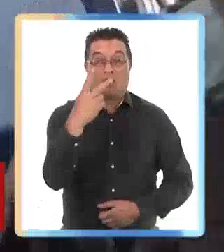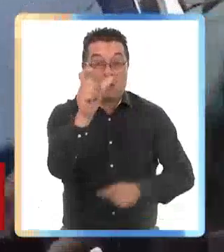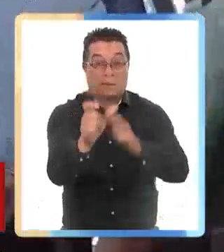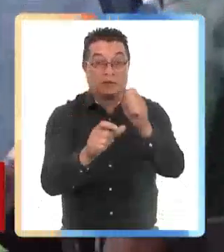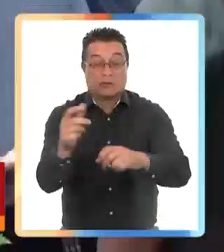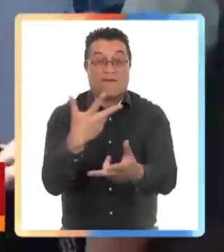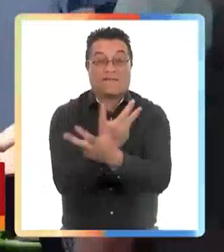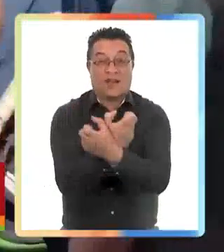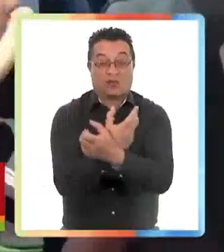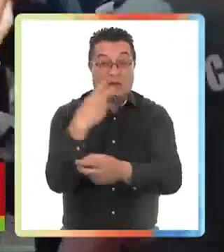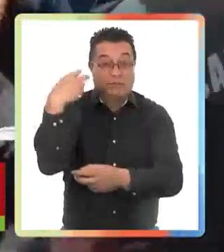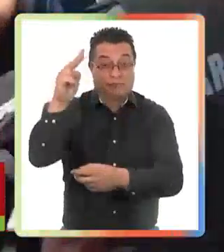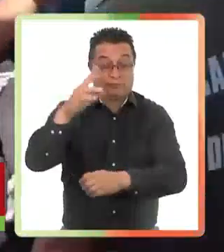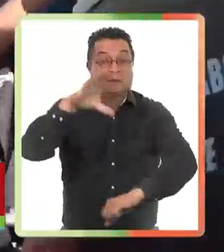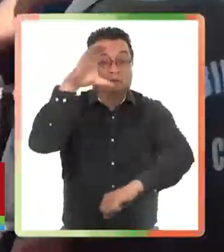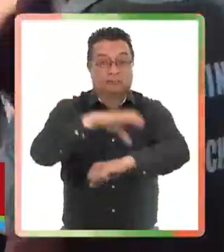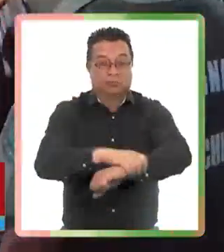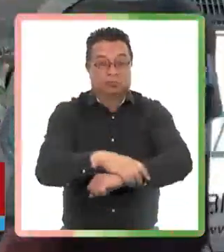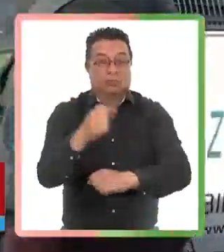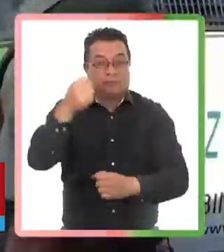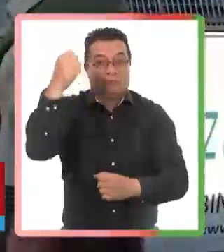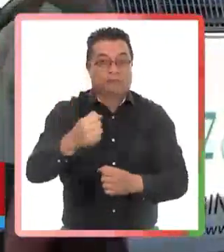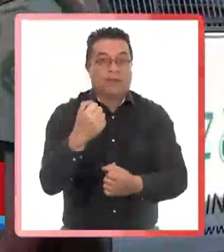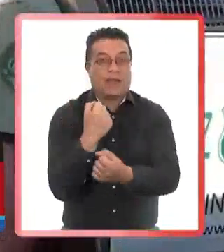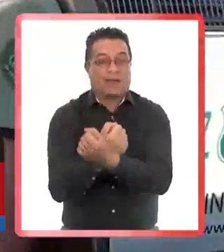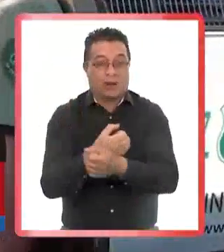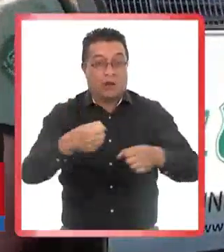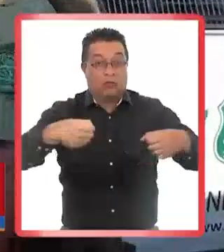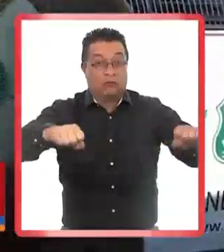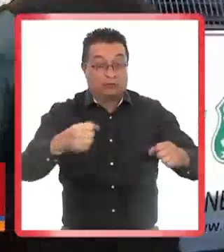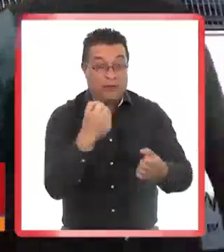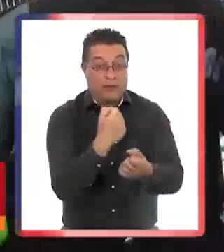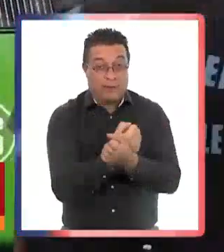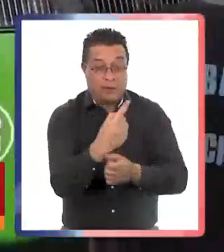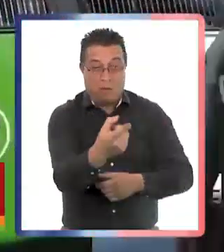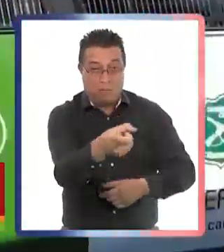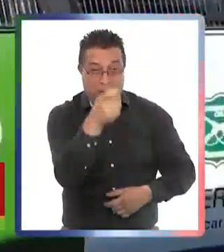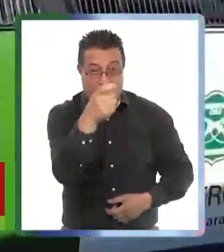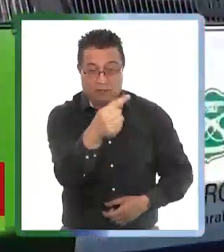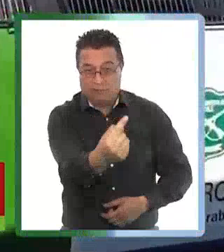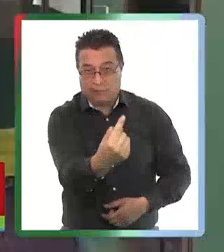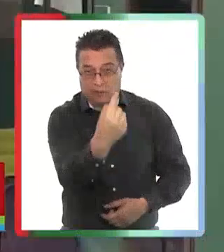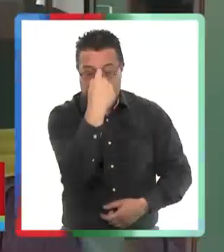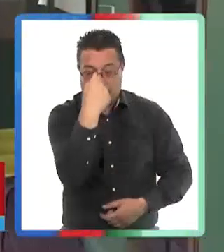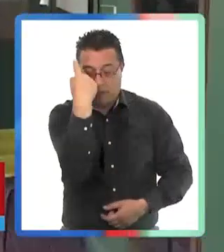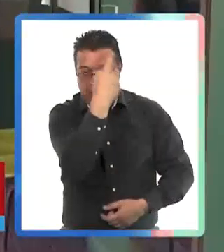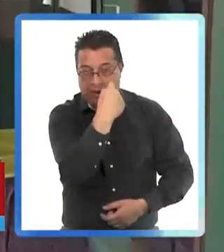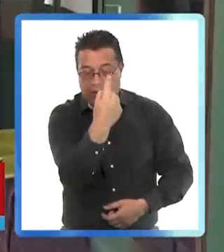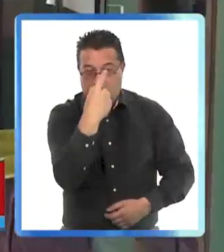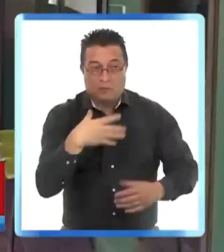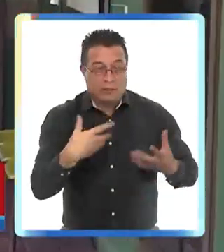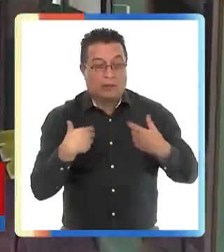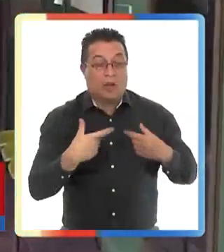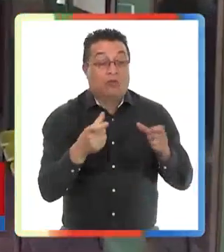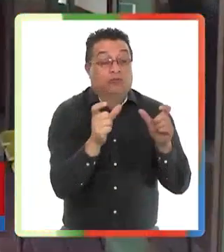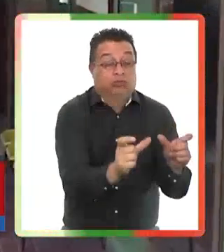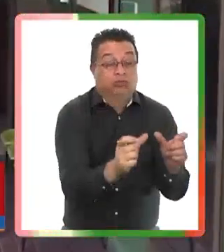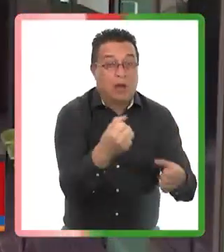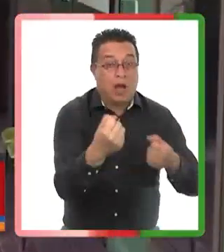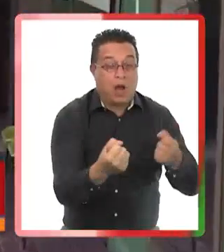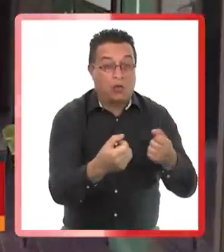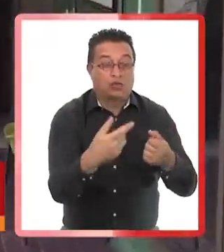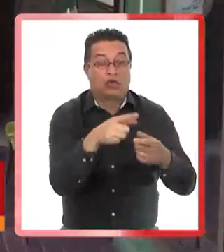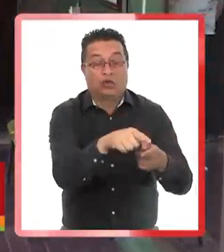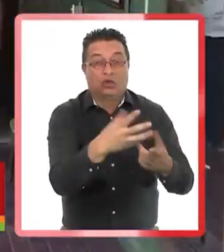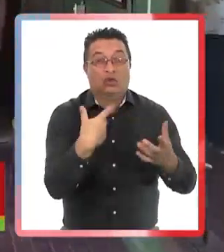Dos ciudadanos venezolanos están detenidos por el crimen de Daniel Palma. El motorista de Carabineros recibió un disparo directo en el rostro cuando intentó fiscalizar un